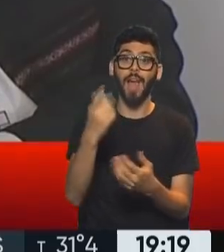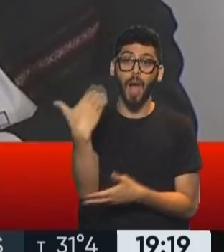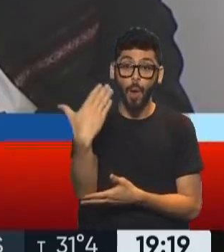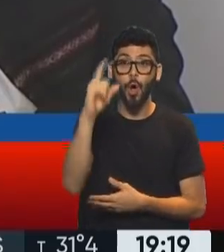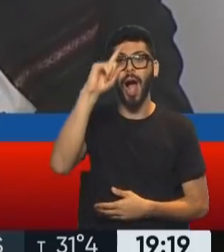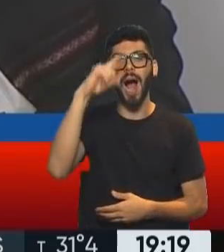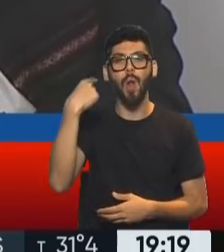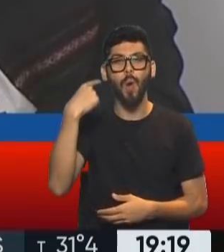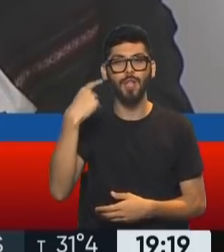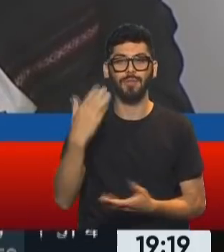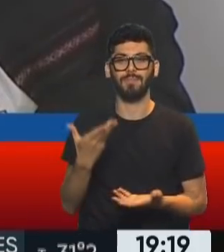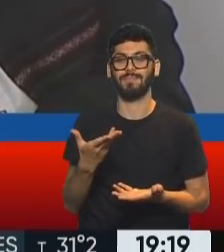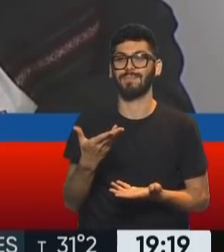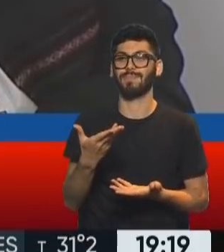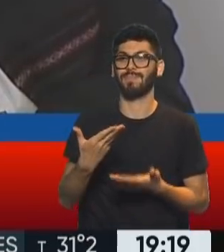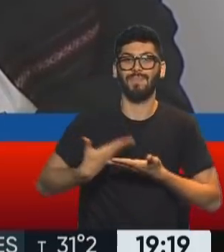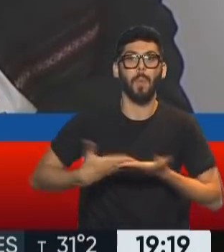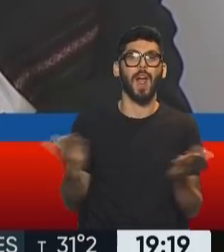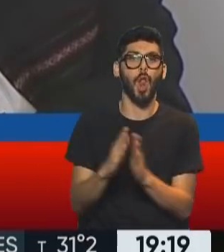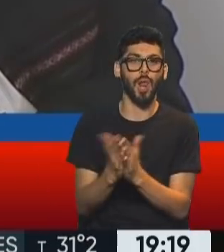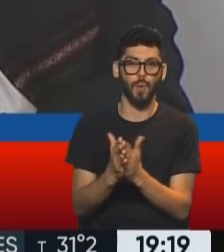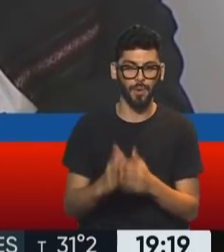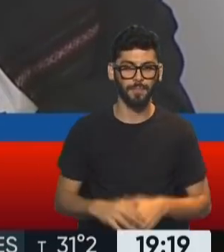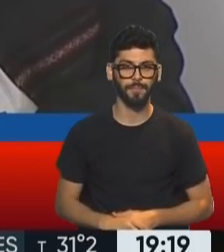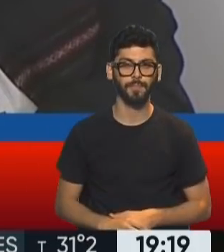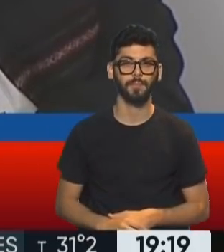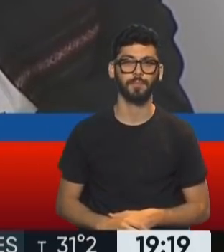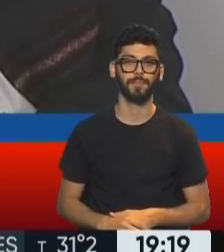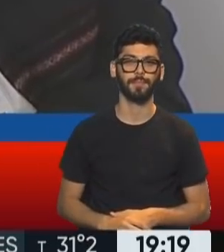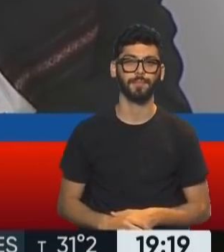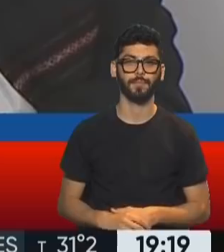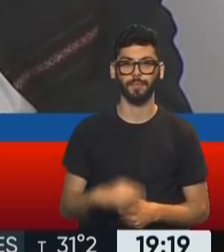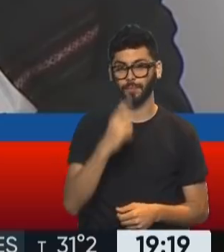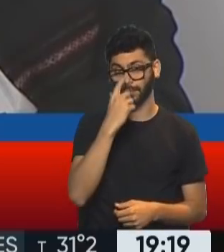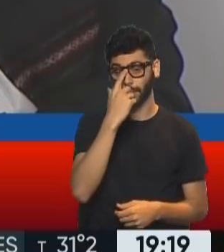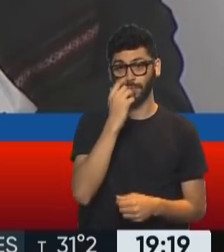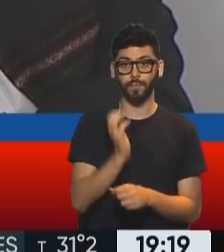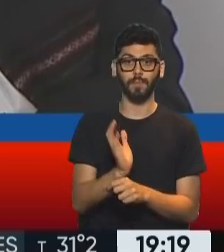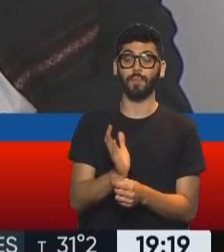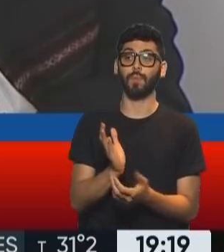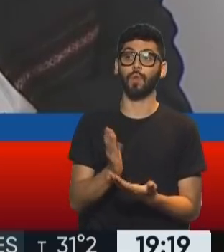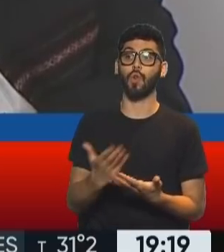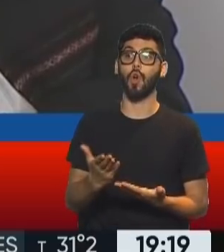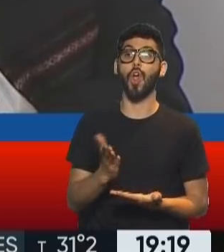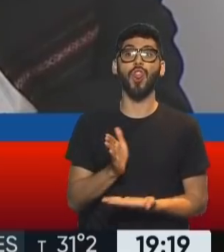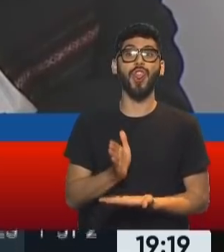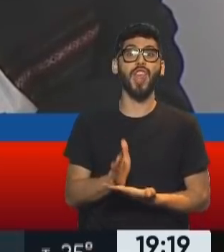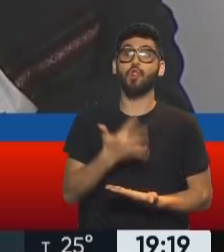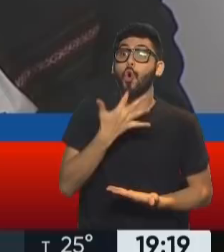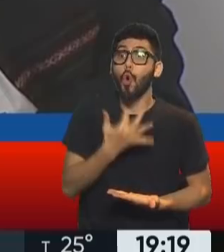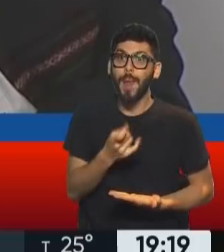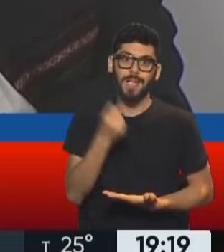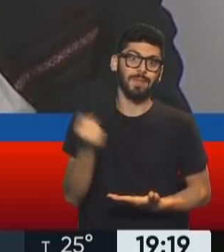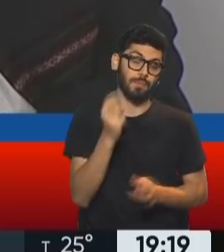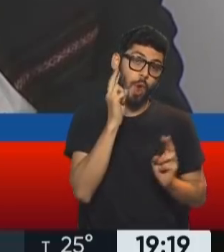Alberto Fernández en la presentación del libro. Derecho y que respeta y cuida el Estado de Derecho como el que más. Primero